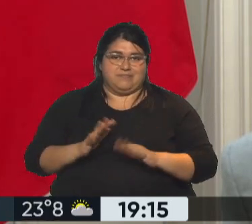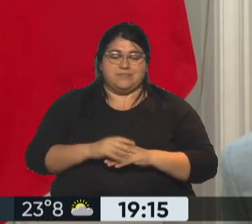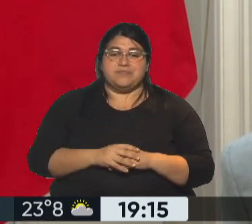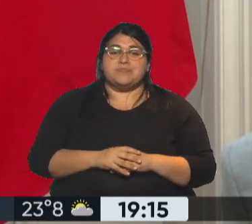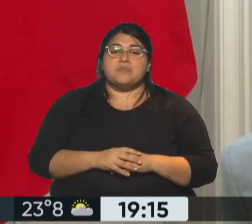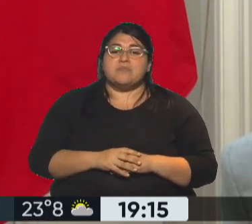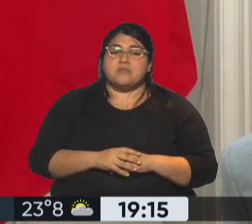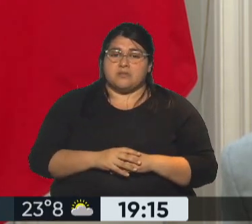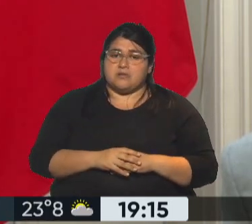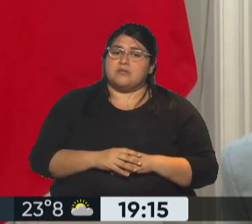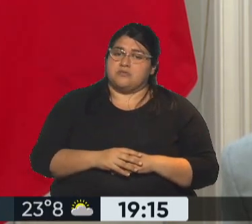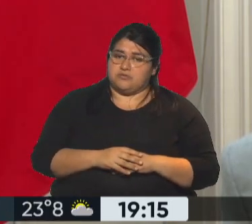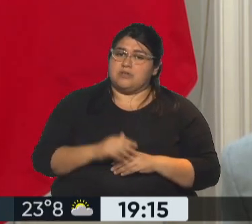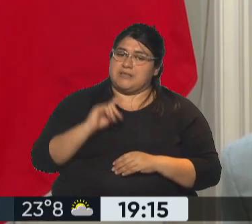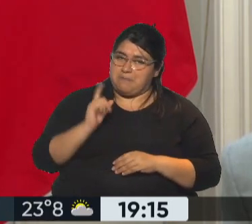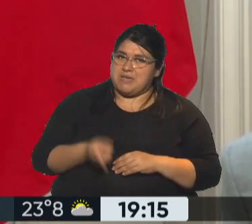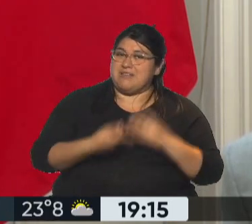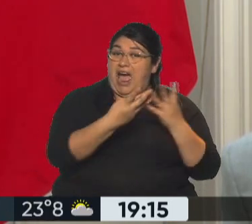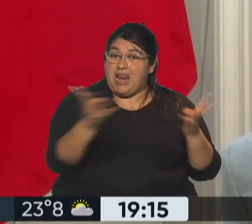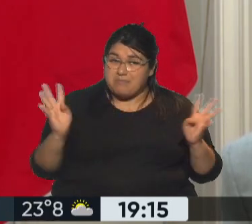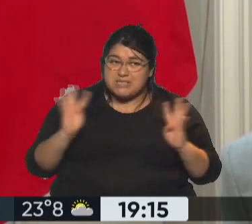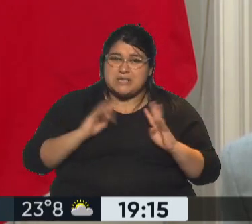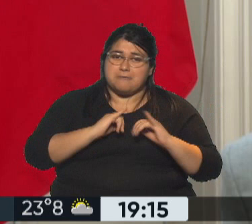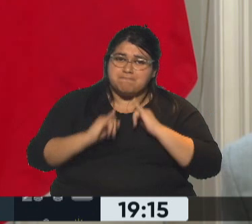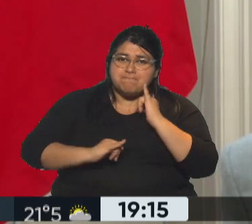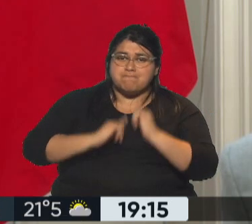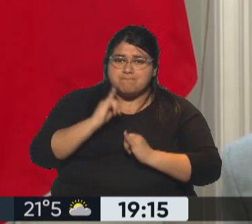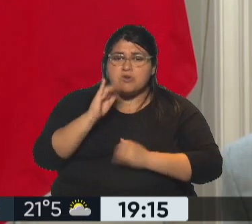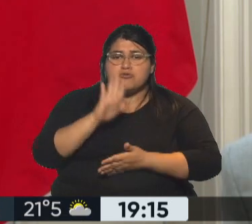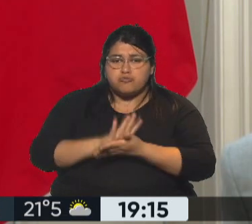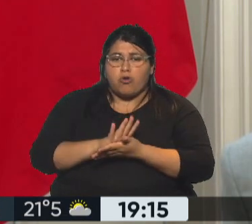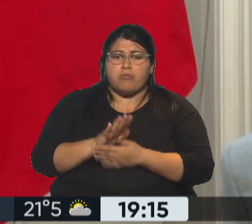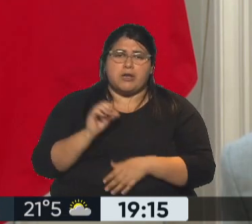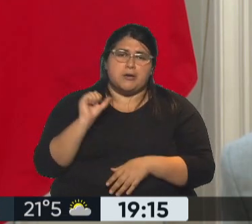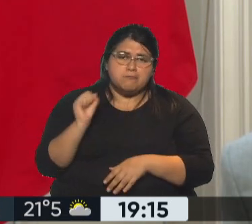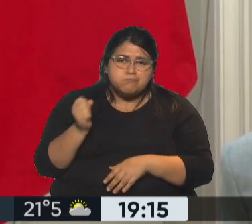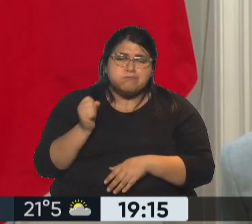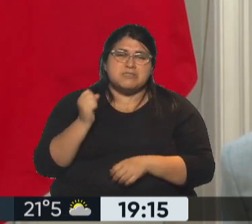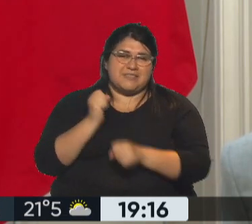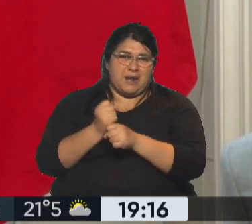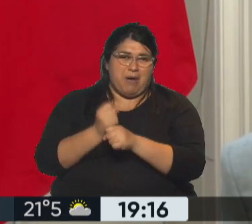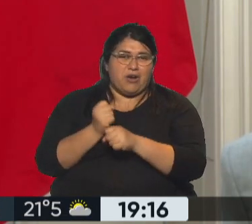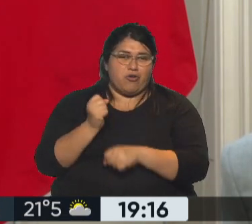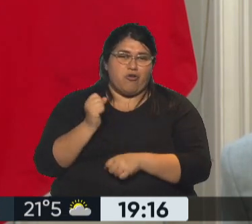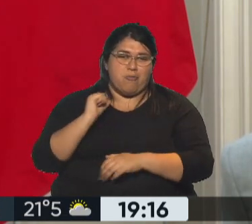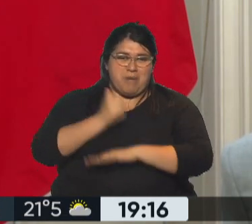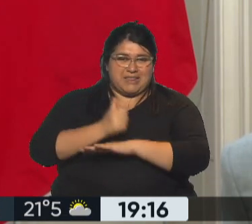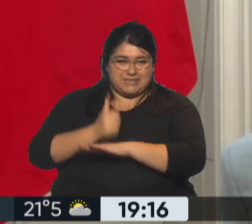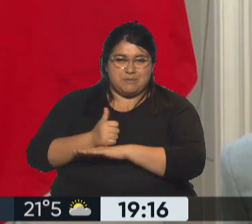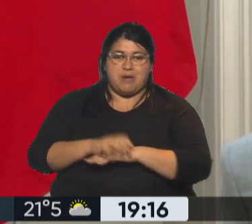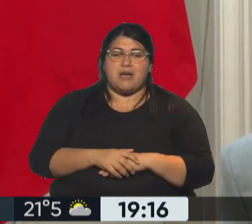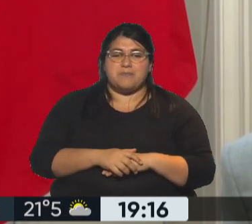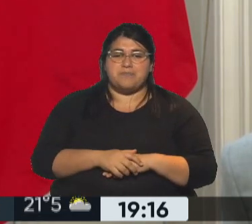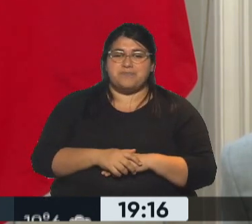Tuve oportunidad de contarle a la mesa los trabajos en los que yo pude participar en favor de